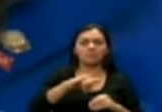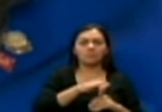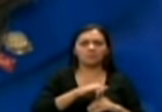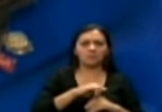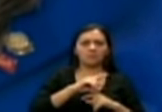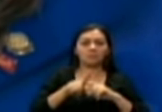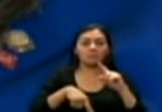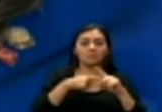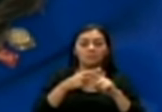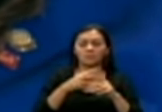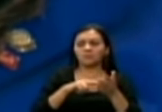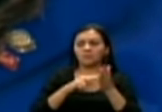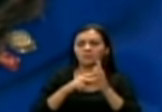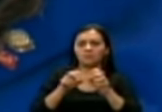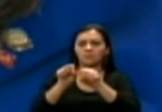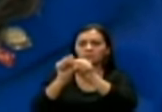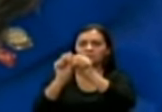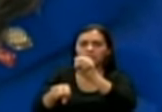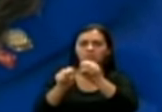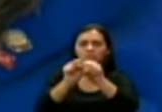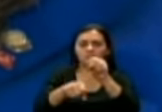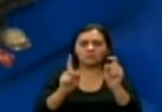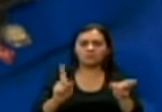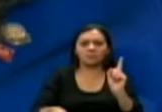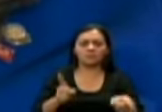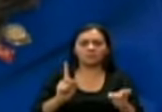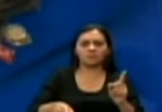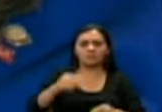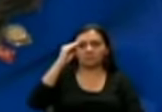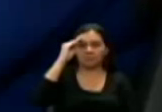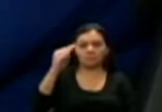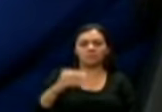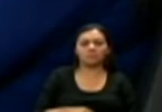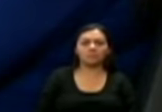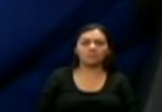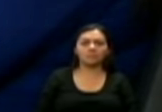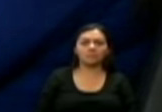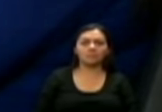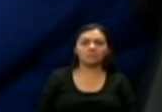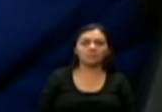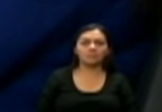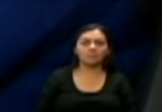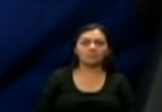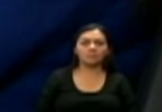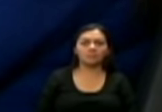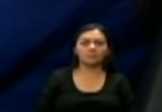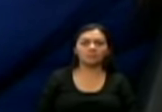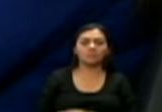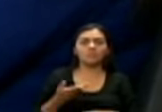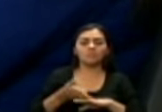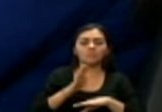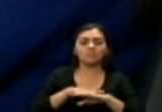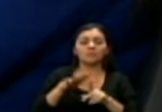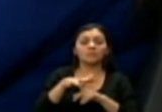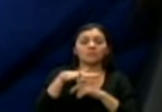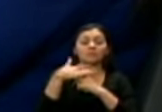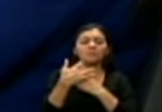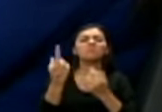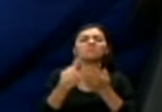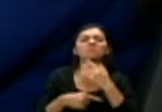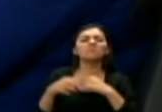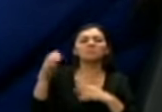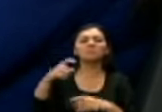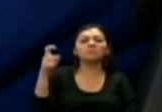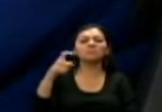nosotros derrotamos una dictadura militar. En estas circunstancias, ¿cuál es el reto que deben tener los